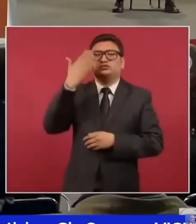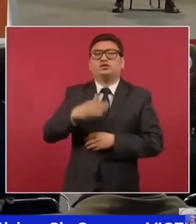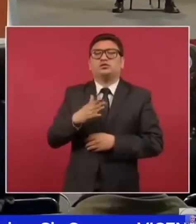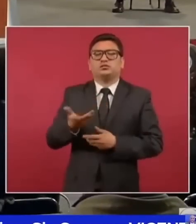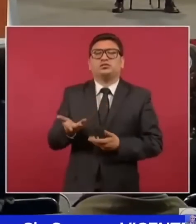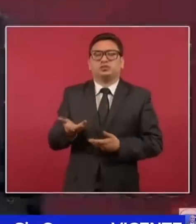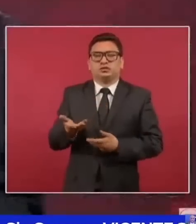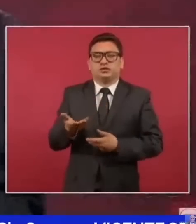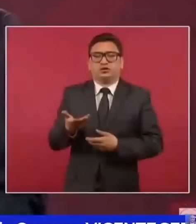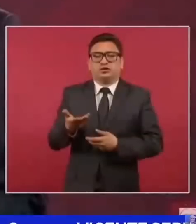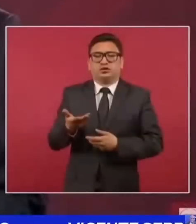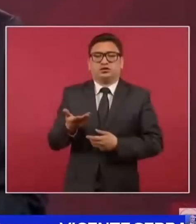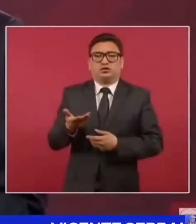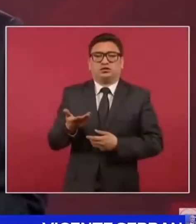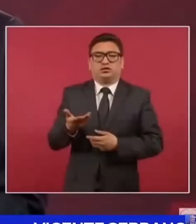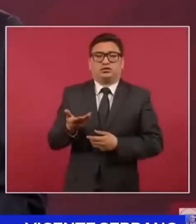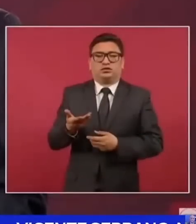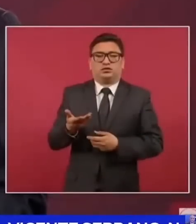cómo